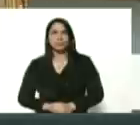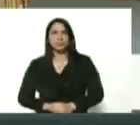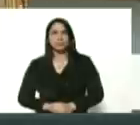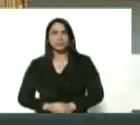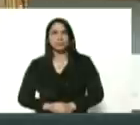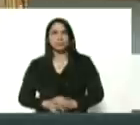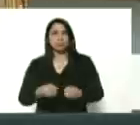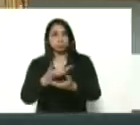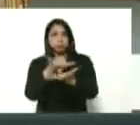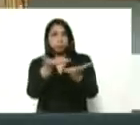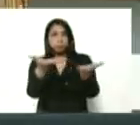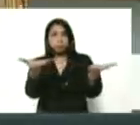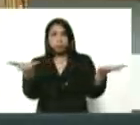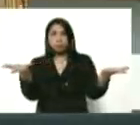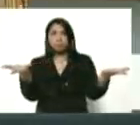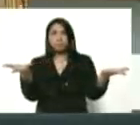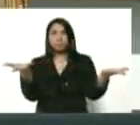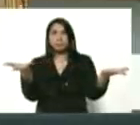Ahí están.